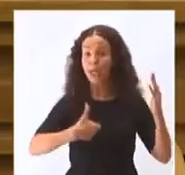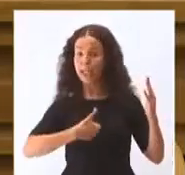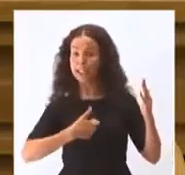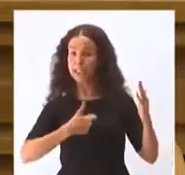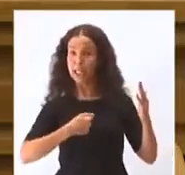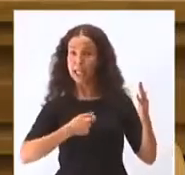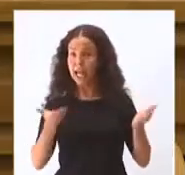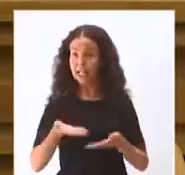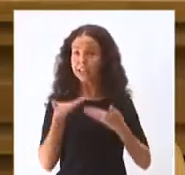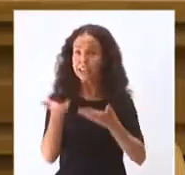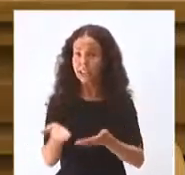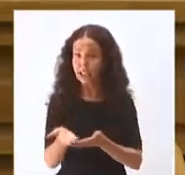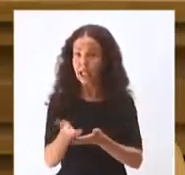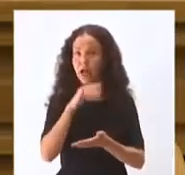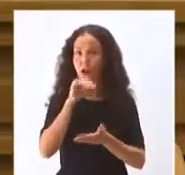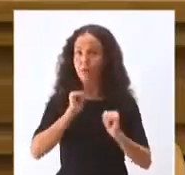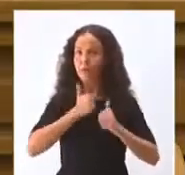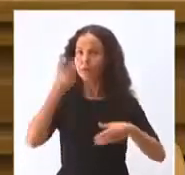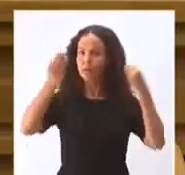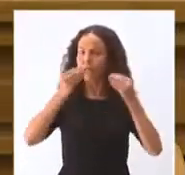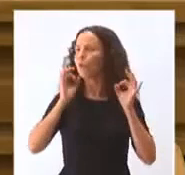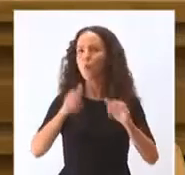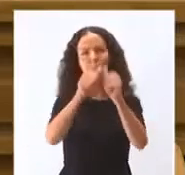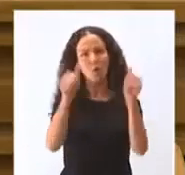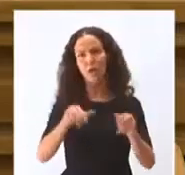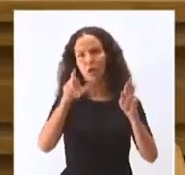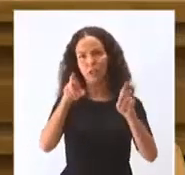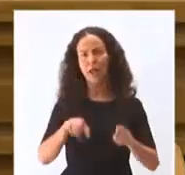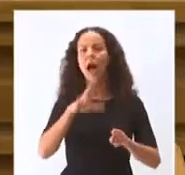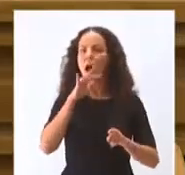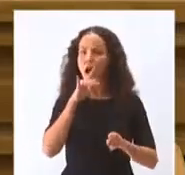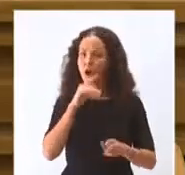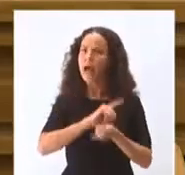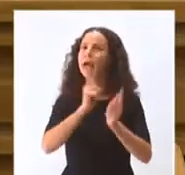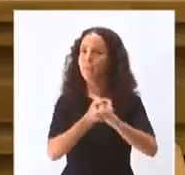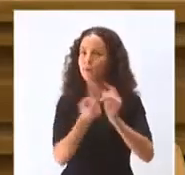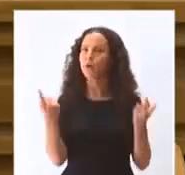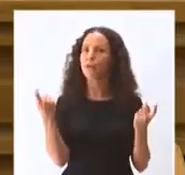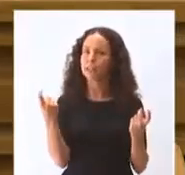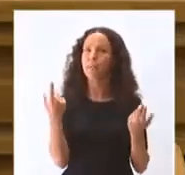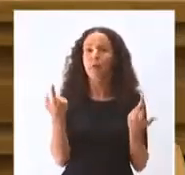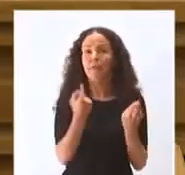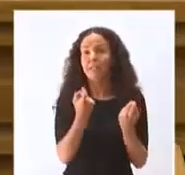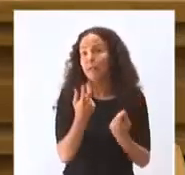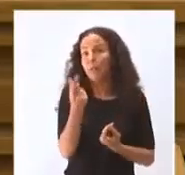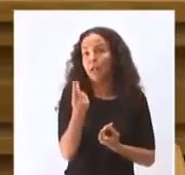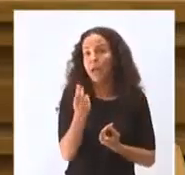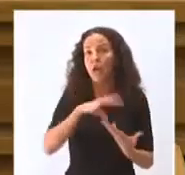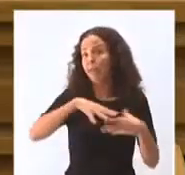estamos empezando a plantear igual que el modelo residencial cambios de fondo que van a suponer dinero y adaptaciones